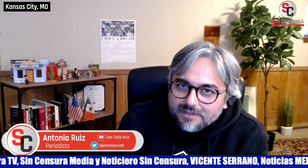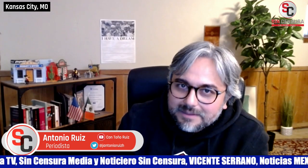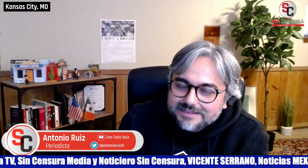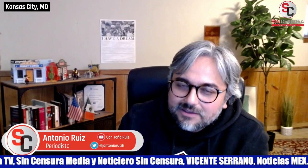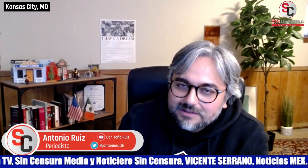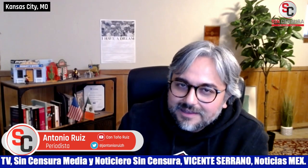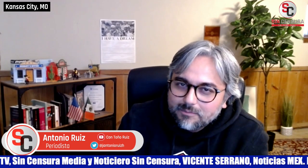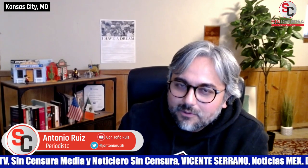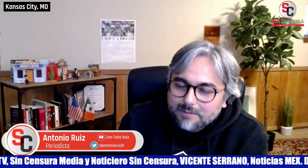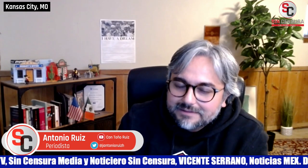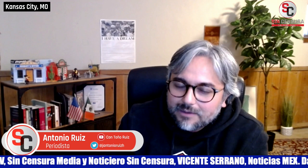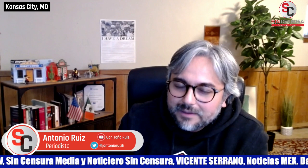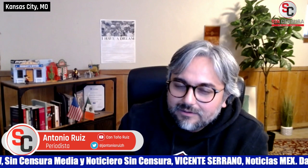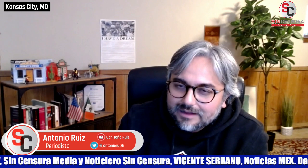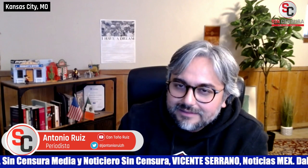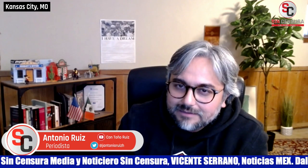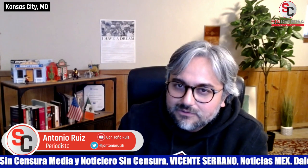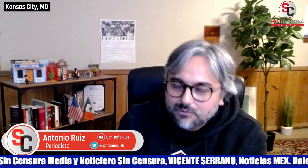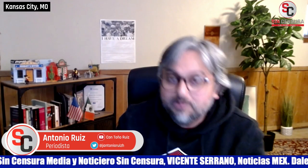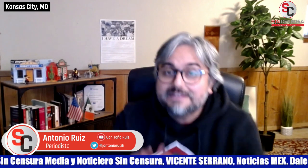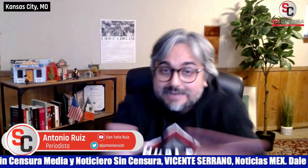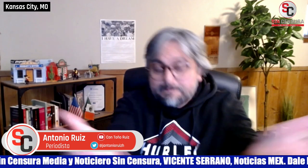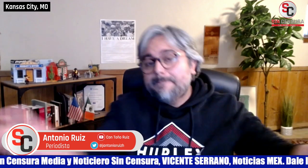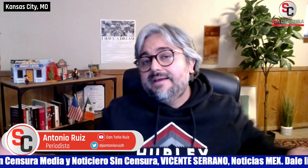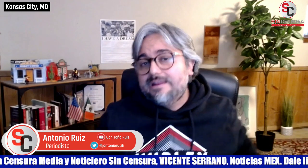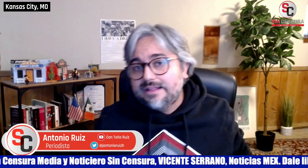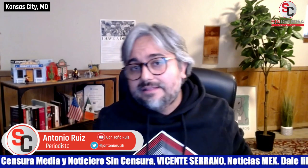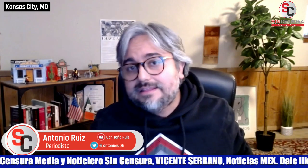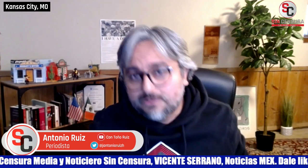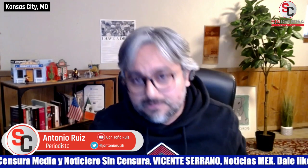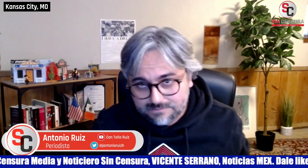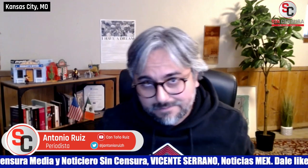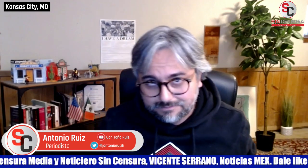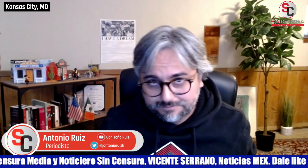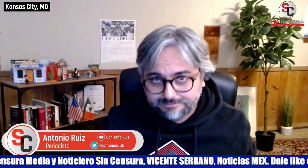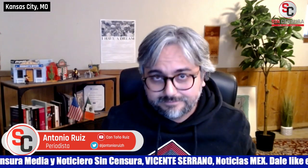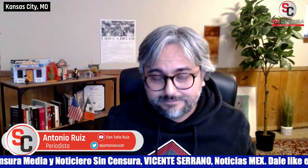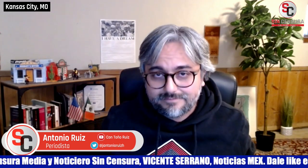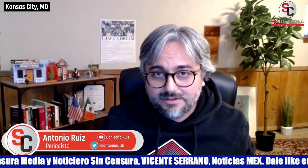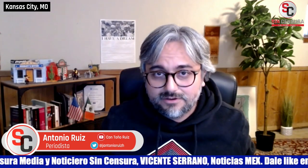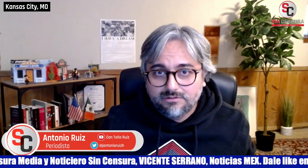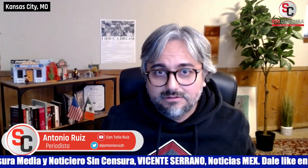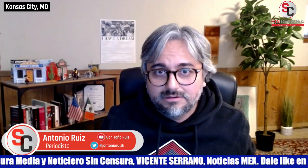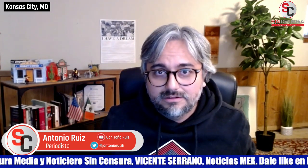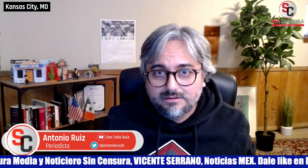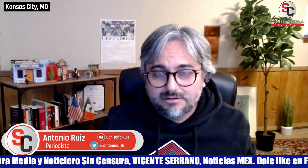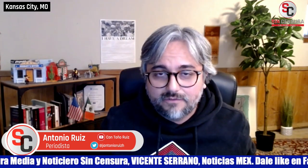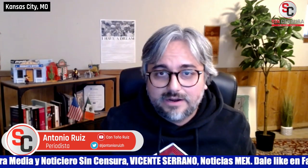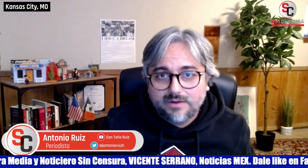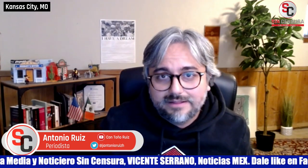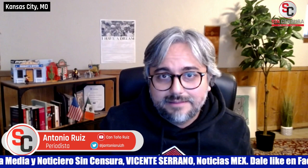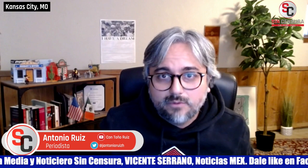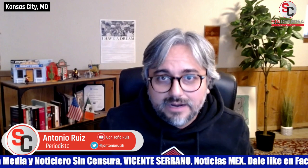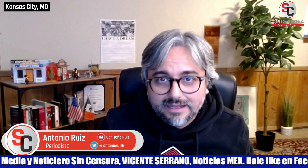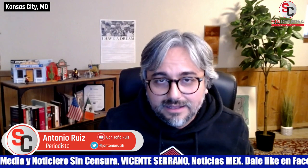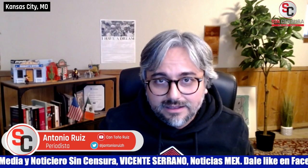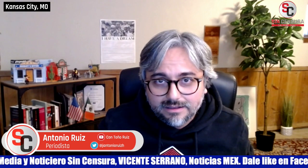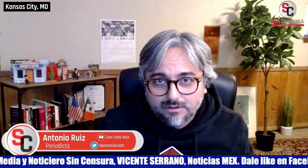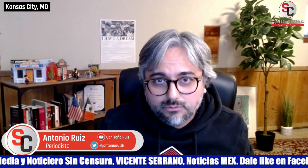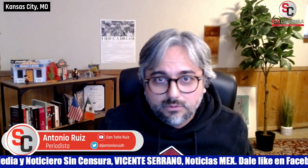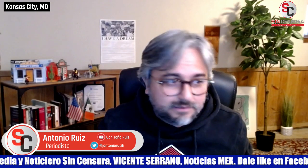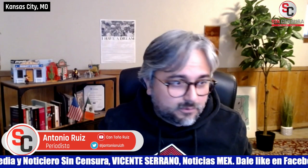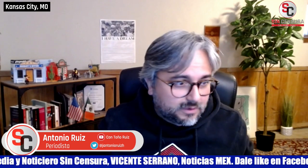chamaco de 20 años le den un programa taurino en la televisión. Pues es el papá de Loretito, ¿no? Rafael Loret de